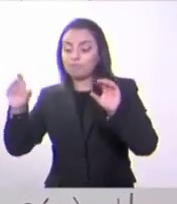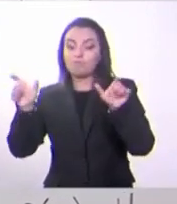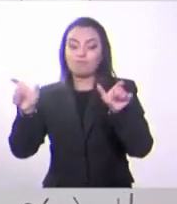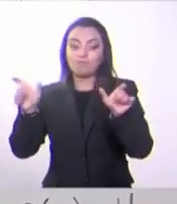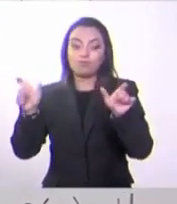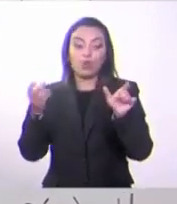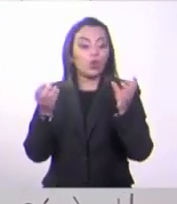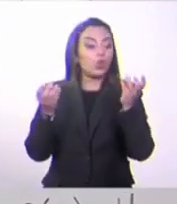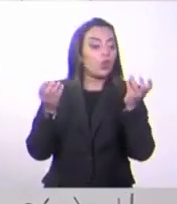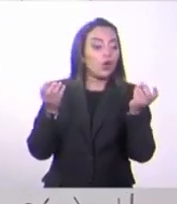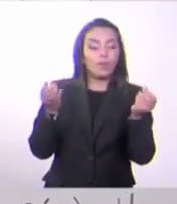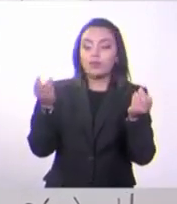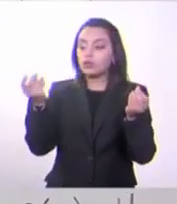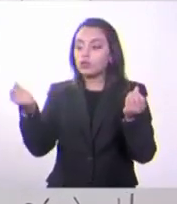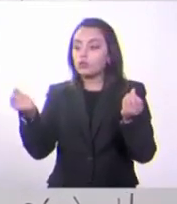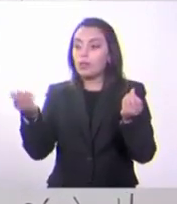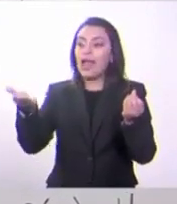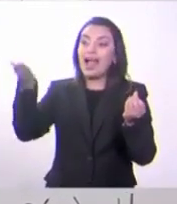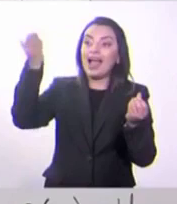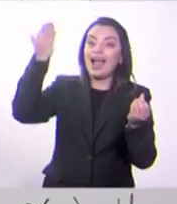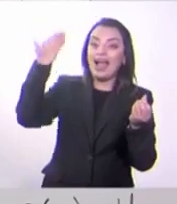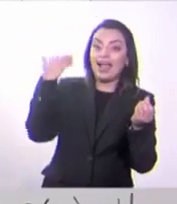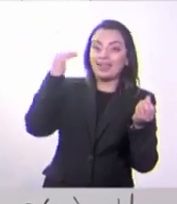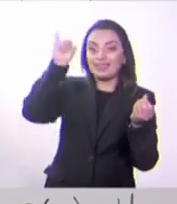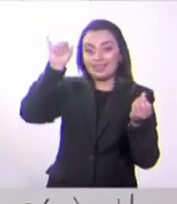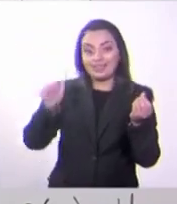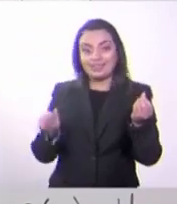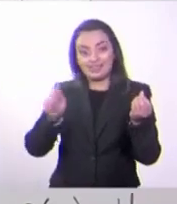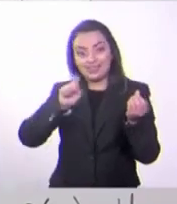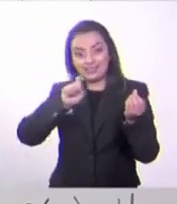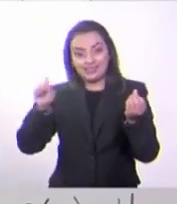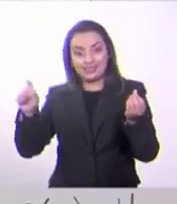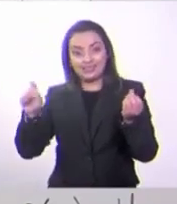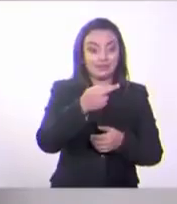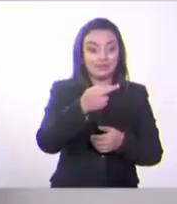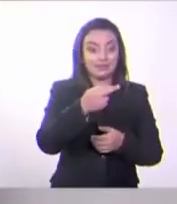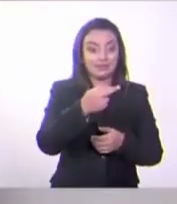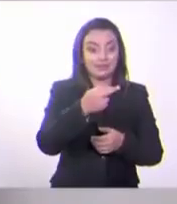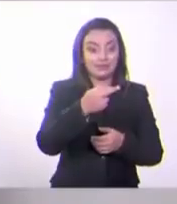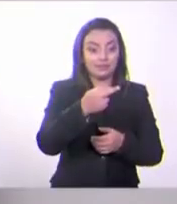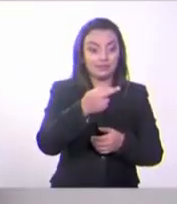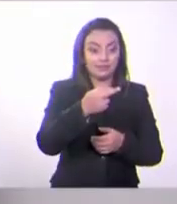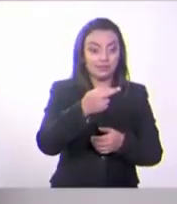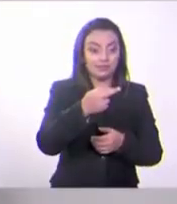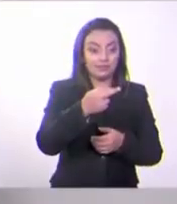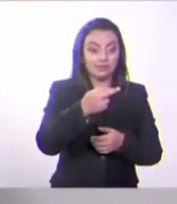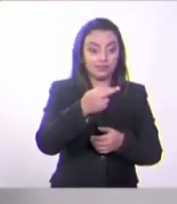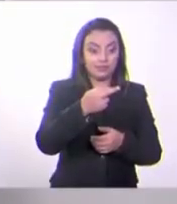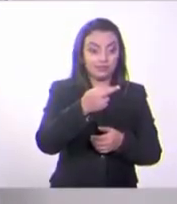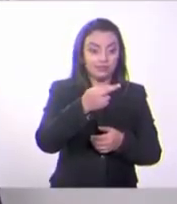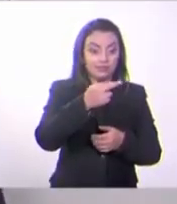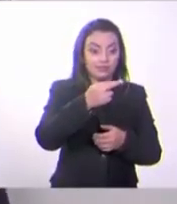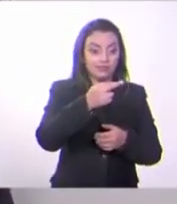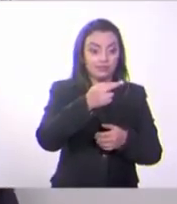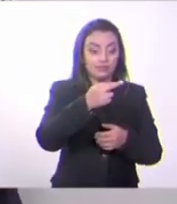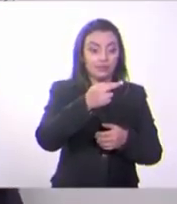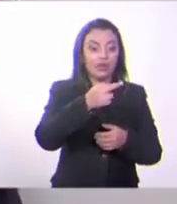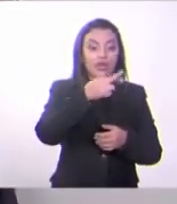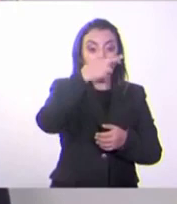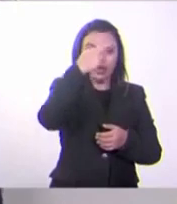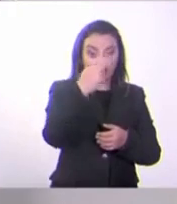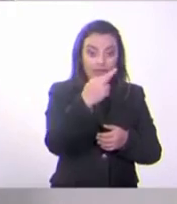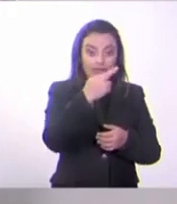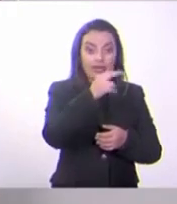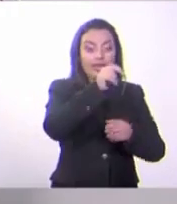tienen una preimagen, sí. entonces la función es sobreyectiva. En este caso es esto, ¿verdad? Los Sí. valores